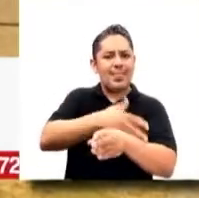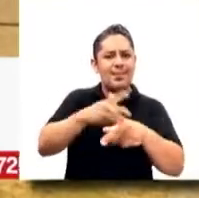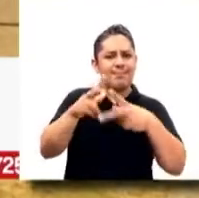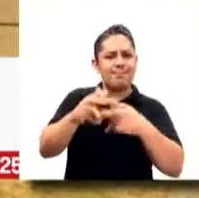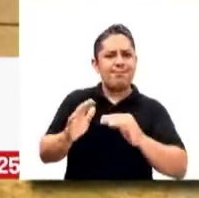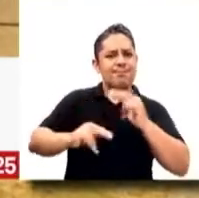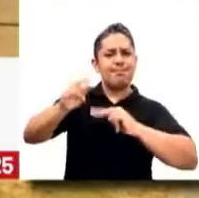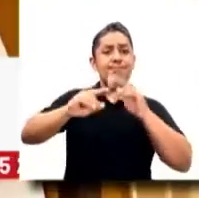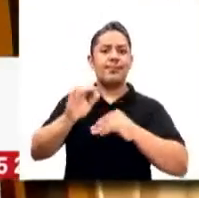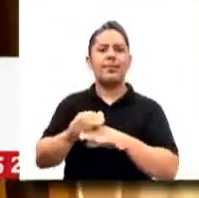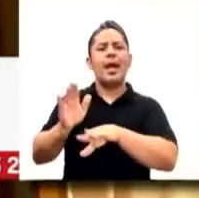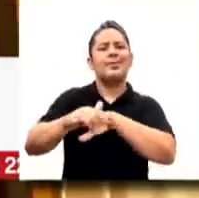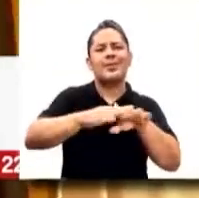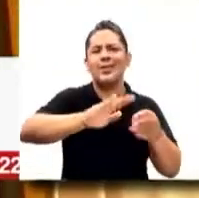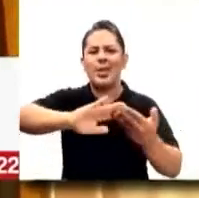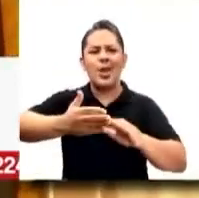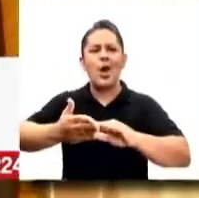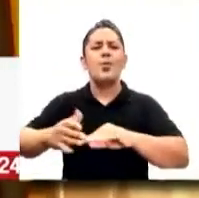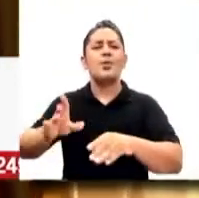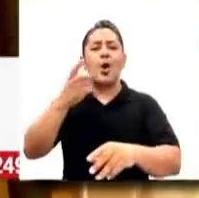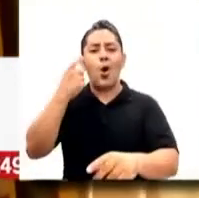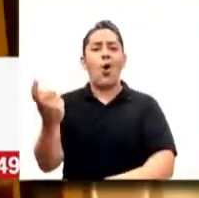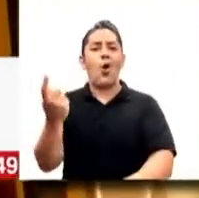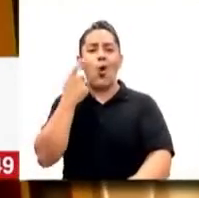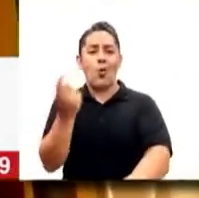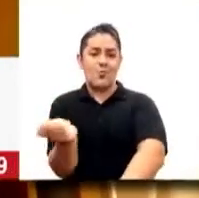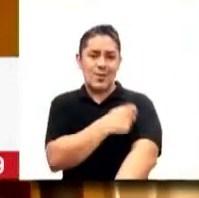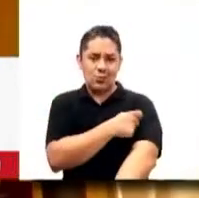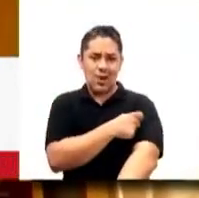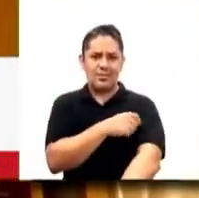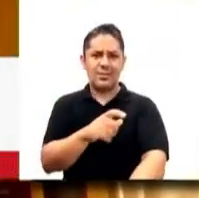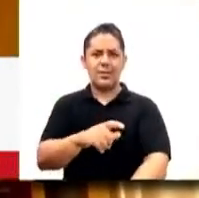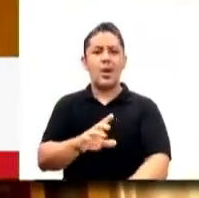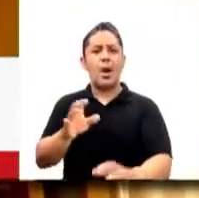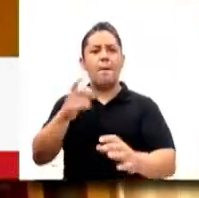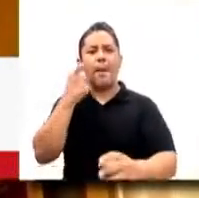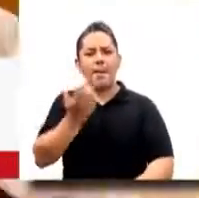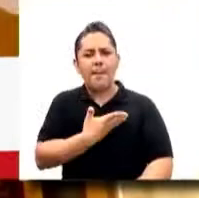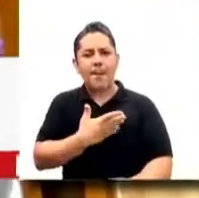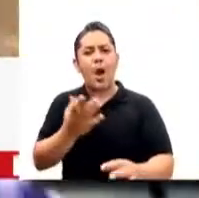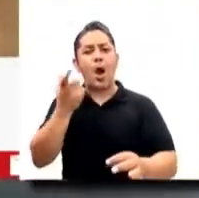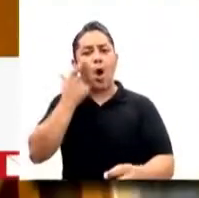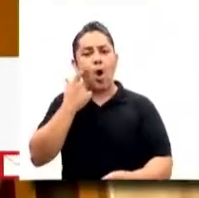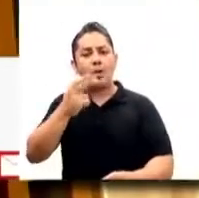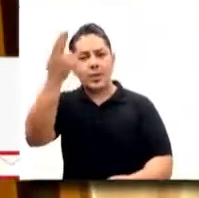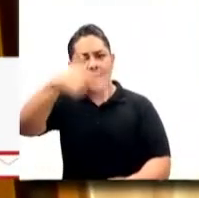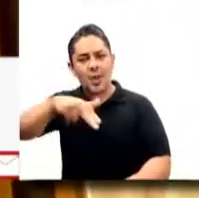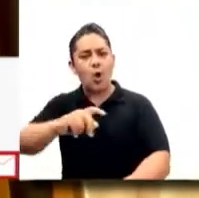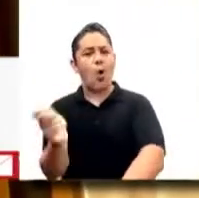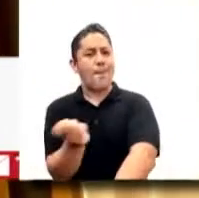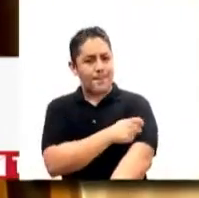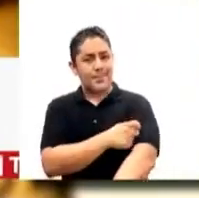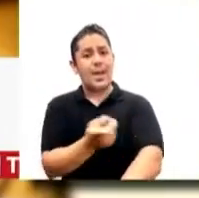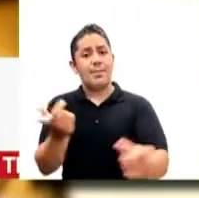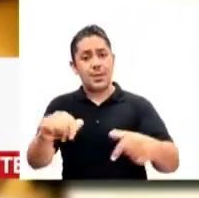hace el llamado a la población sin vacunar, a vacunarse, a estar atentos a las segundas dosis y a los padres de familia a